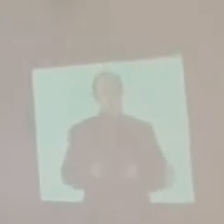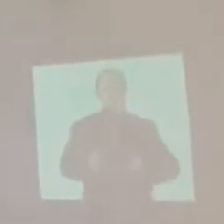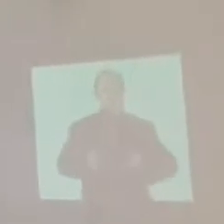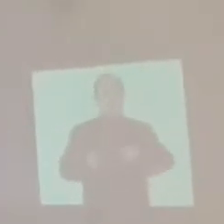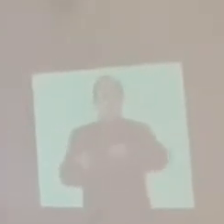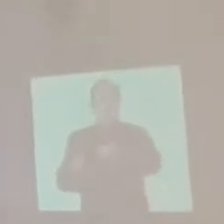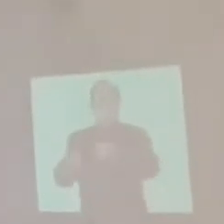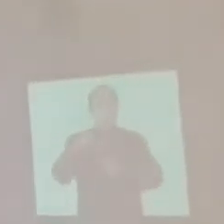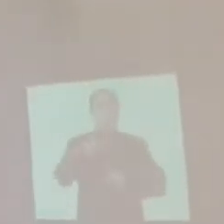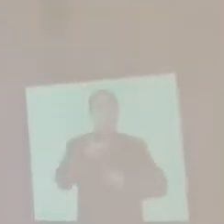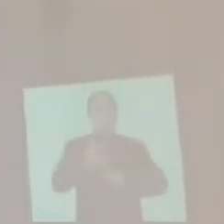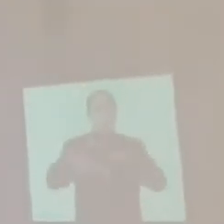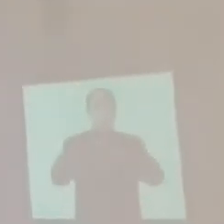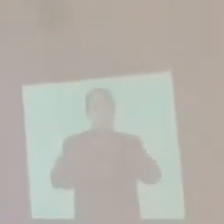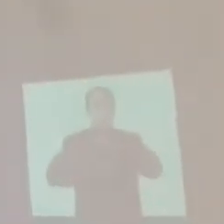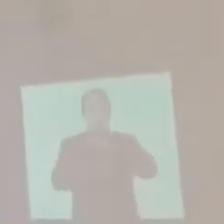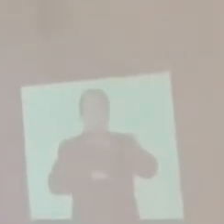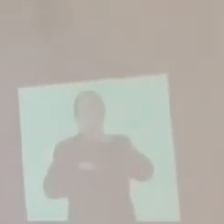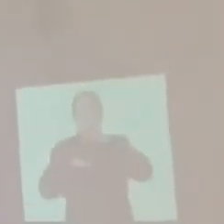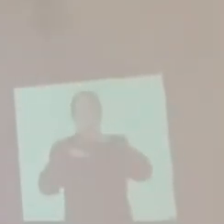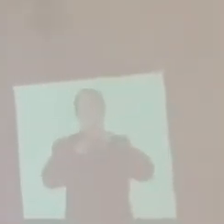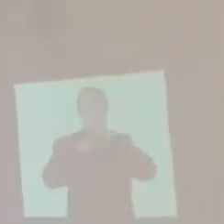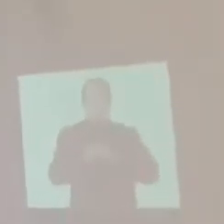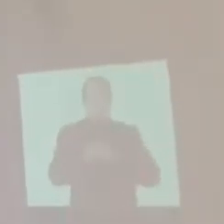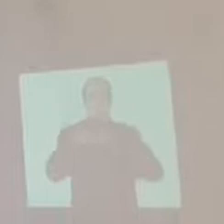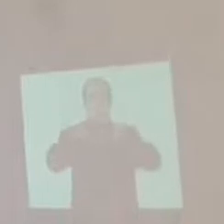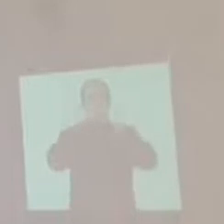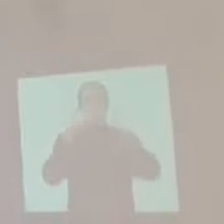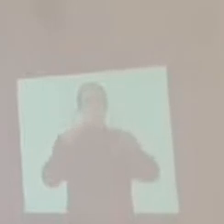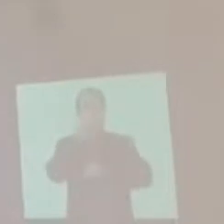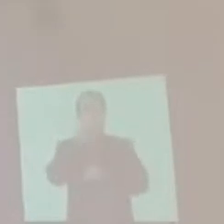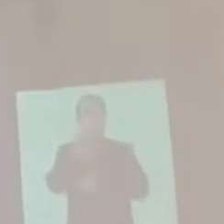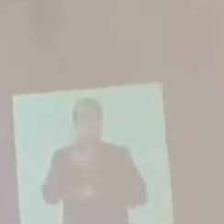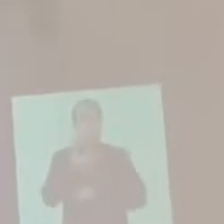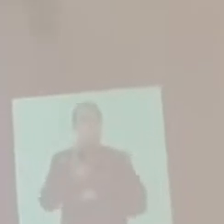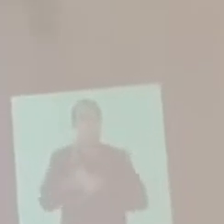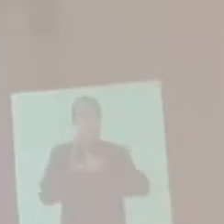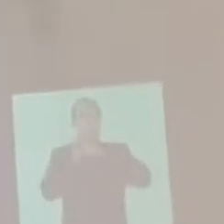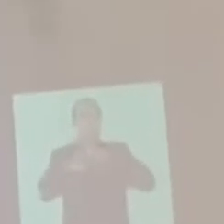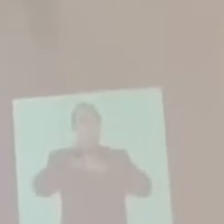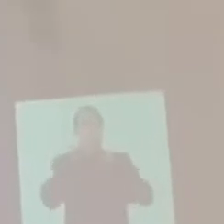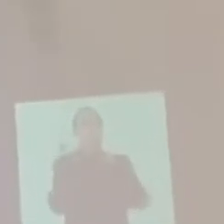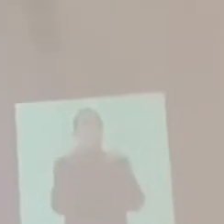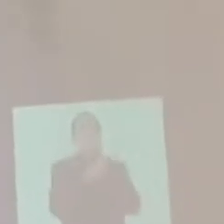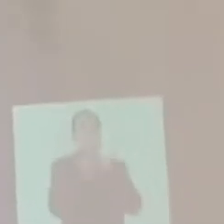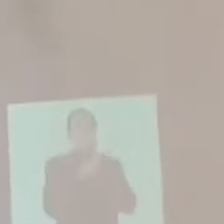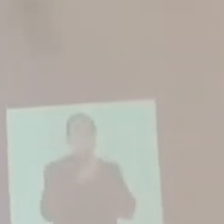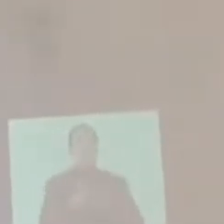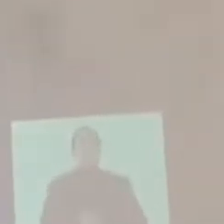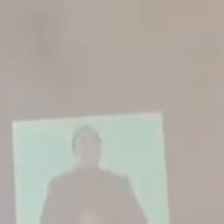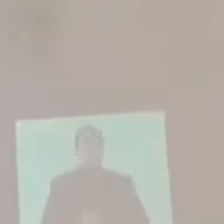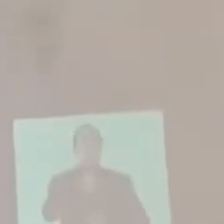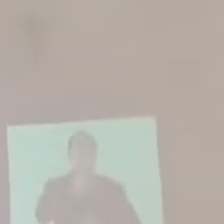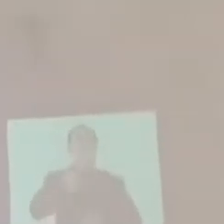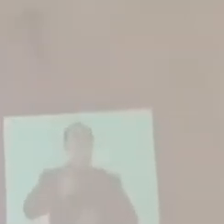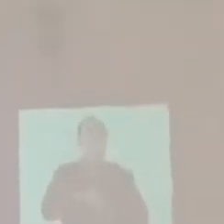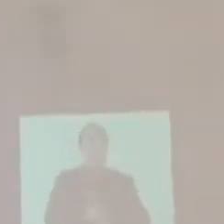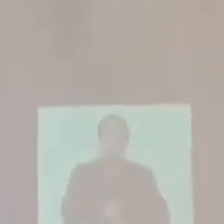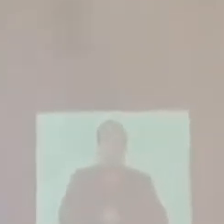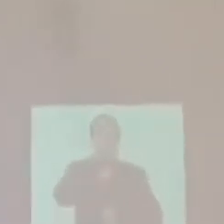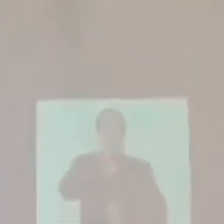subbase y base en el túnel, así como el reforzamiento del tramo metálico elevado. Cada uno de los 260